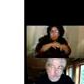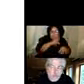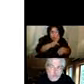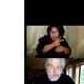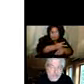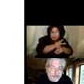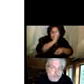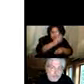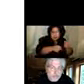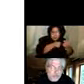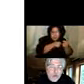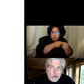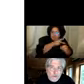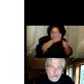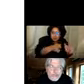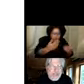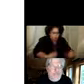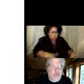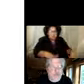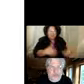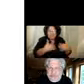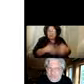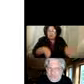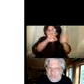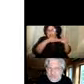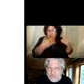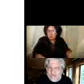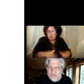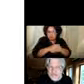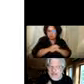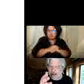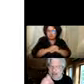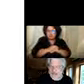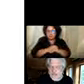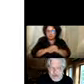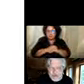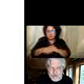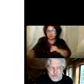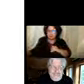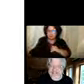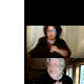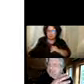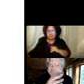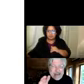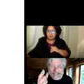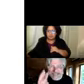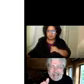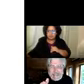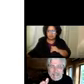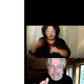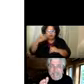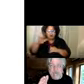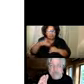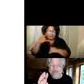de cuánto estima son esos profesionales de apoyo directo. Y lo que se me hizo bastante interesante. Yo sé que California